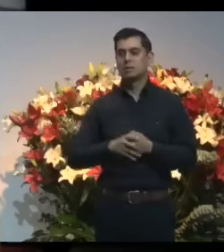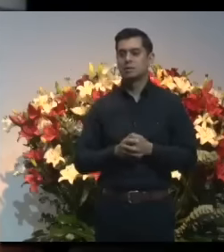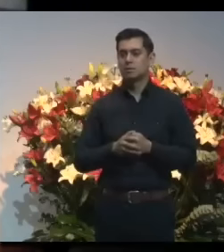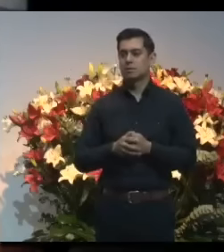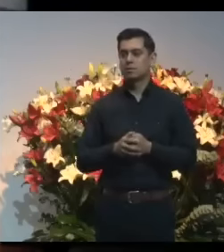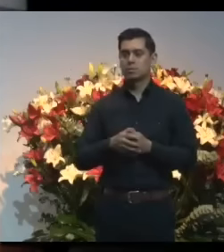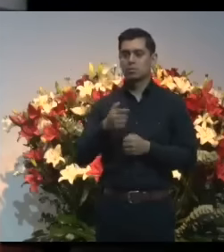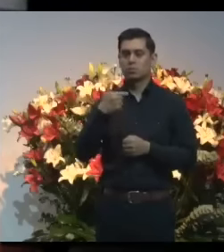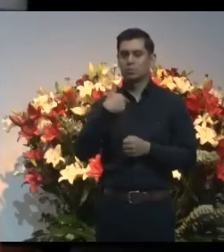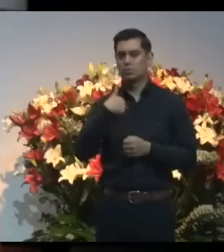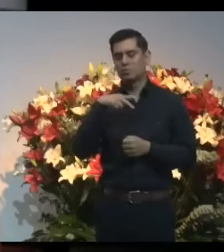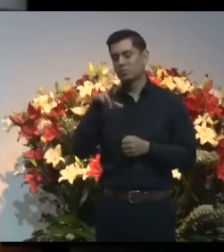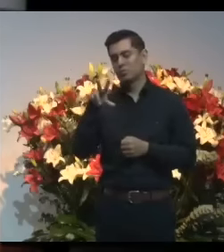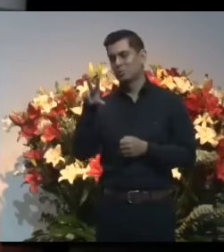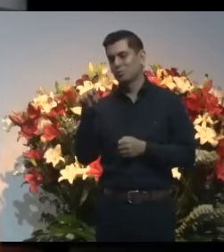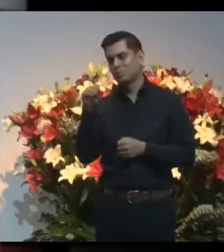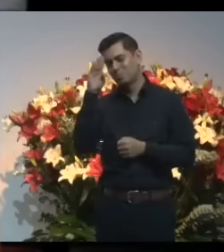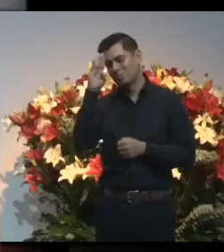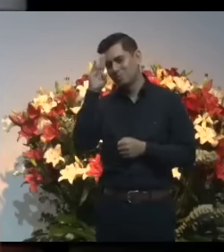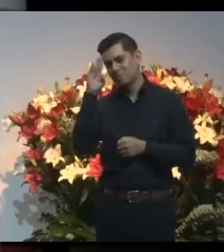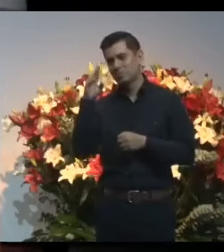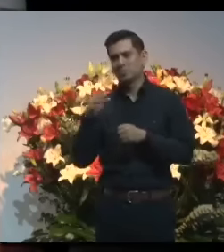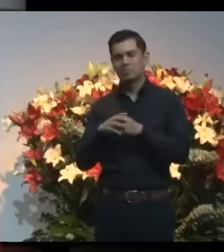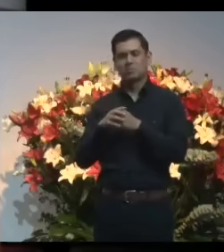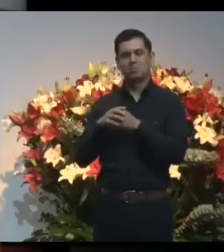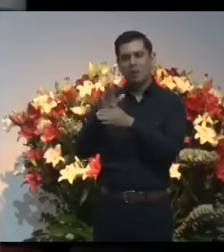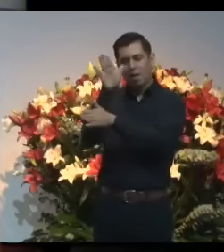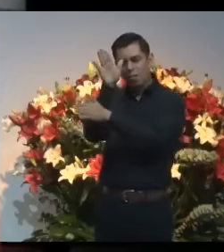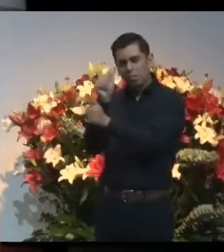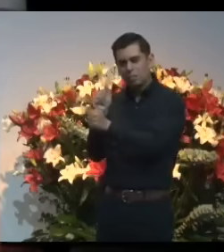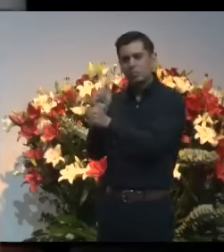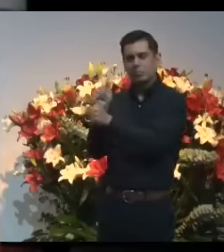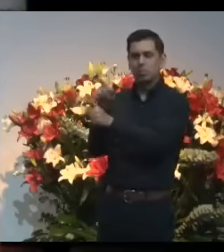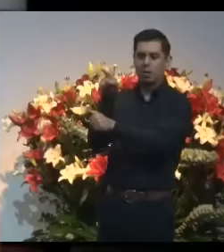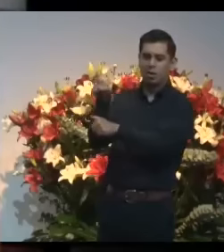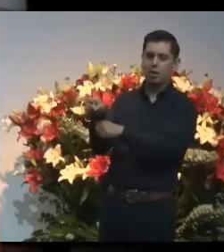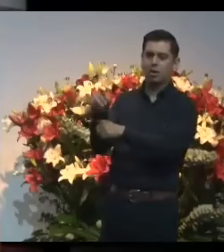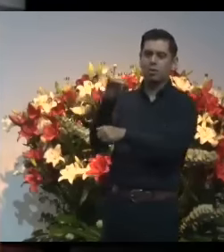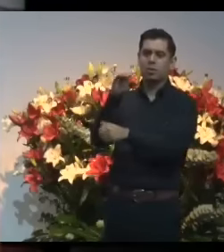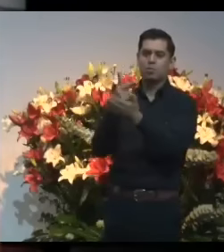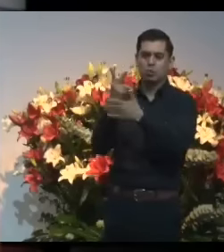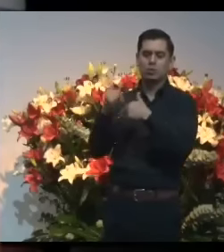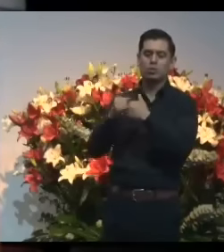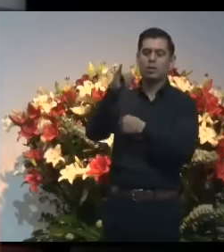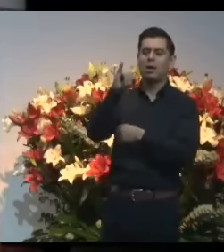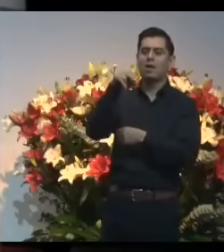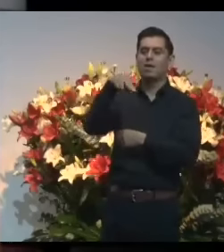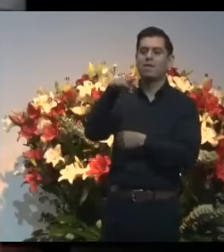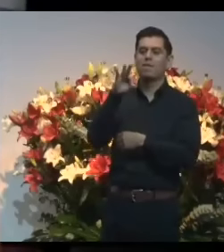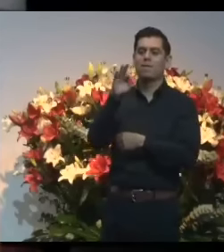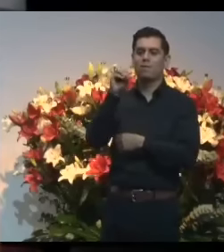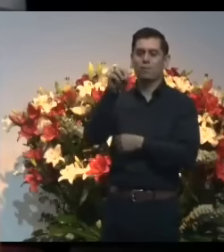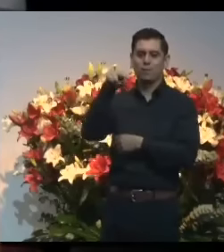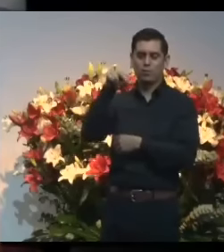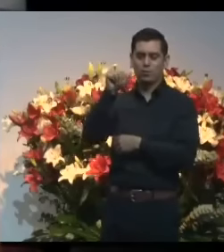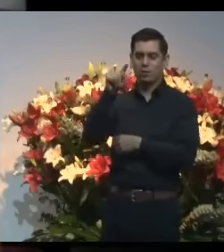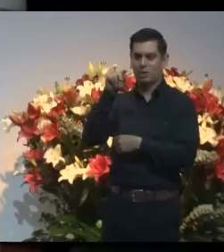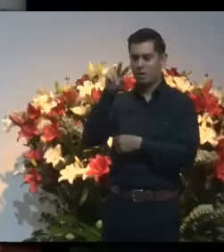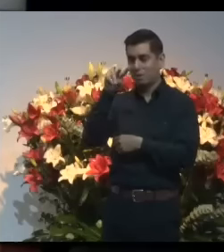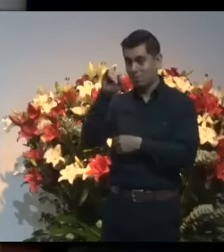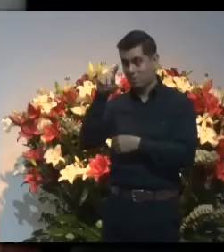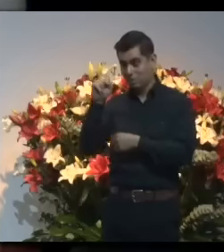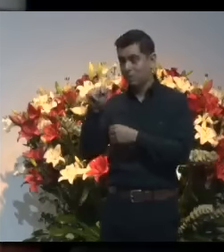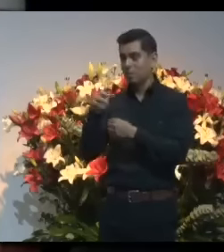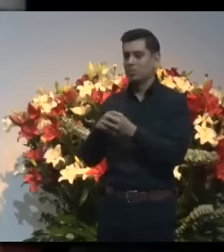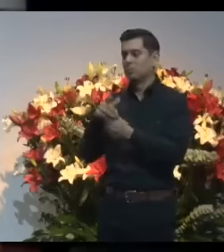muy de acuerdo que sea el Infonavit el que vuelva a hacer viviendas y se coma nuestro dinero. Lo que yo creo es que tienes que